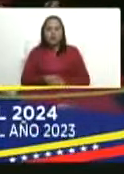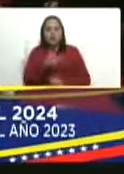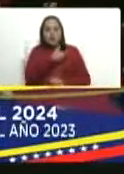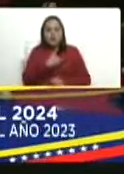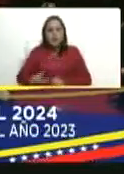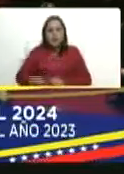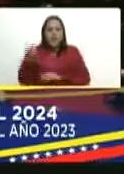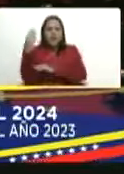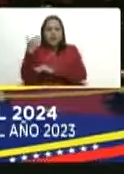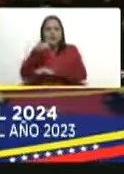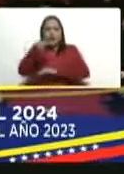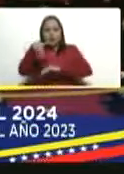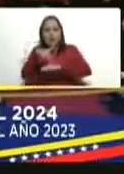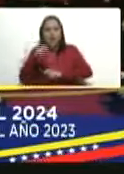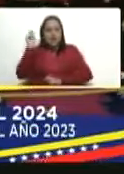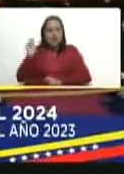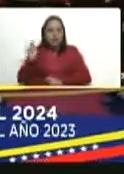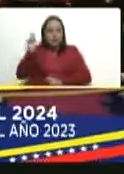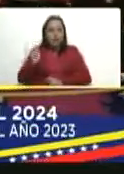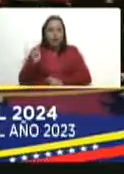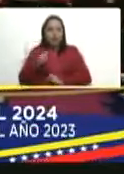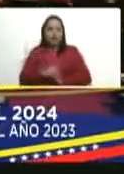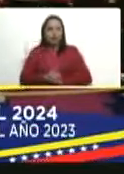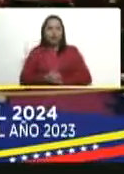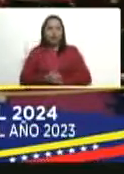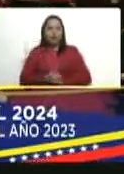presidente de la Asamblea Nacional, diputado.